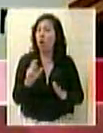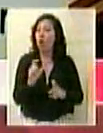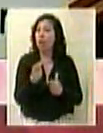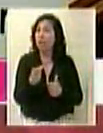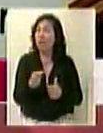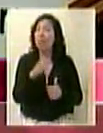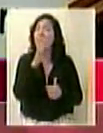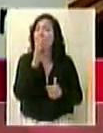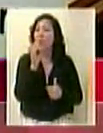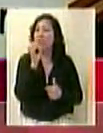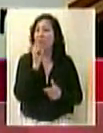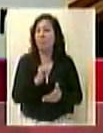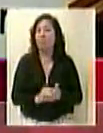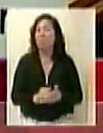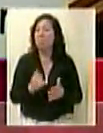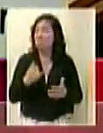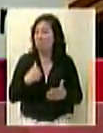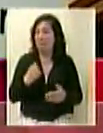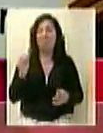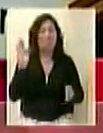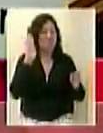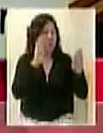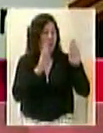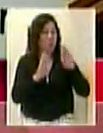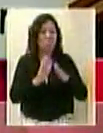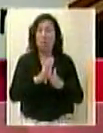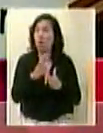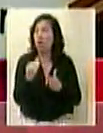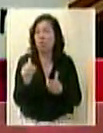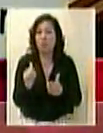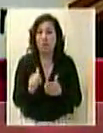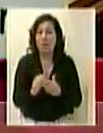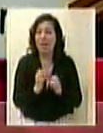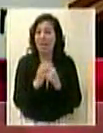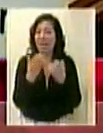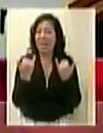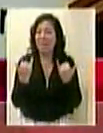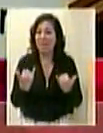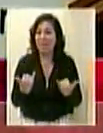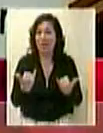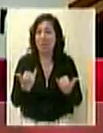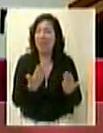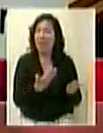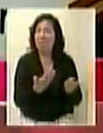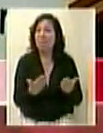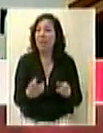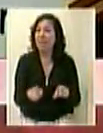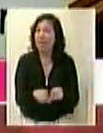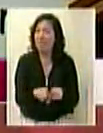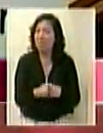mujeres. Definitivamente esto nos preocupa a todos, es por eso que el día de hoy hemos